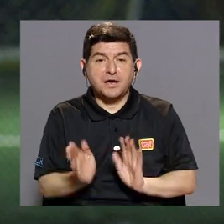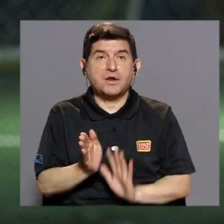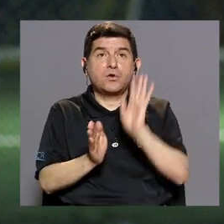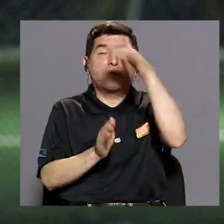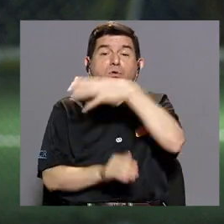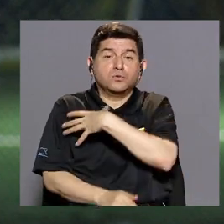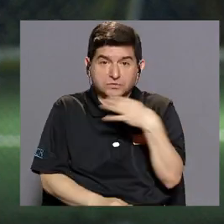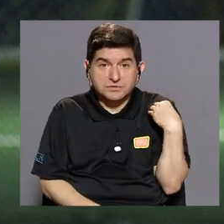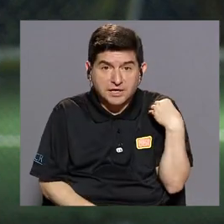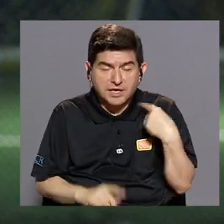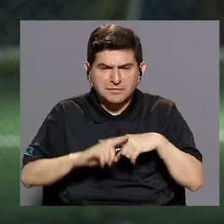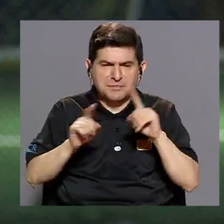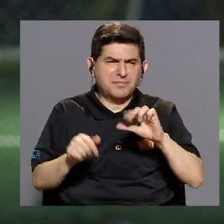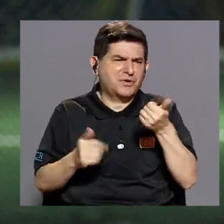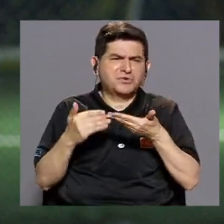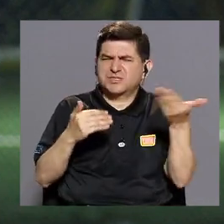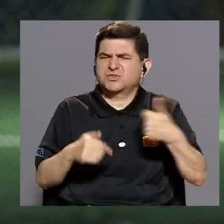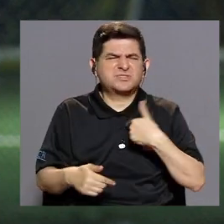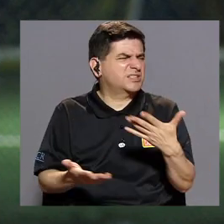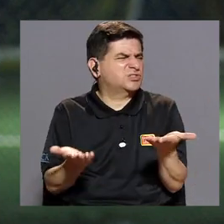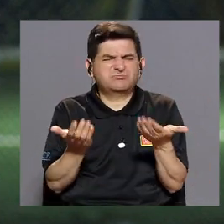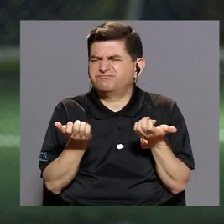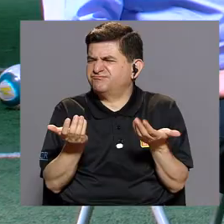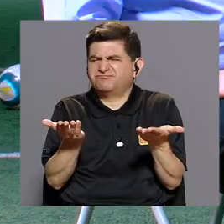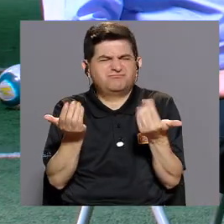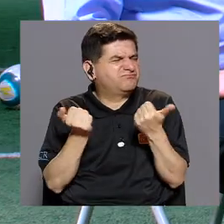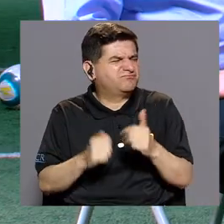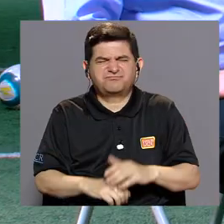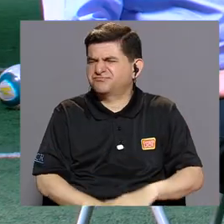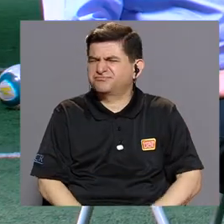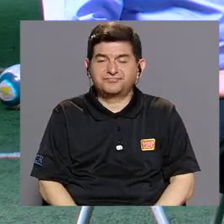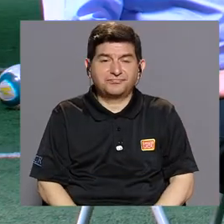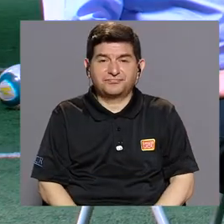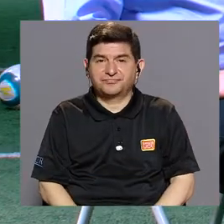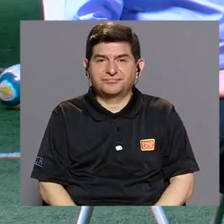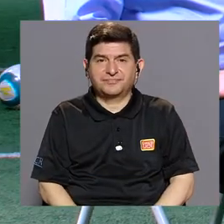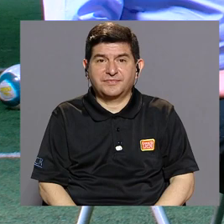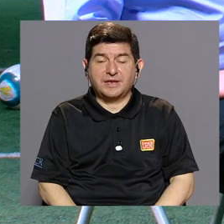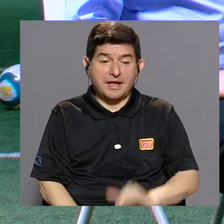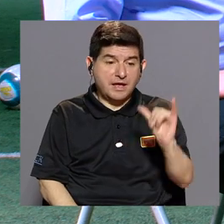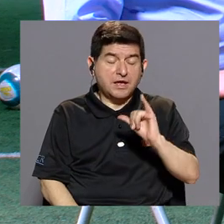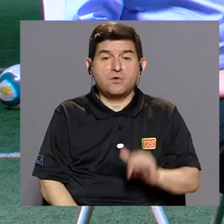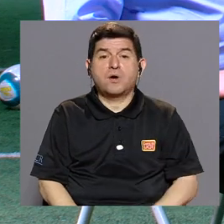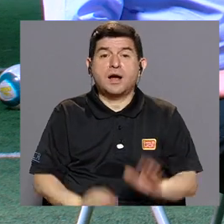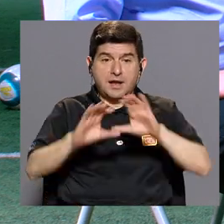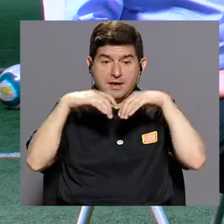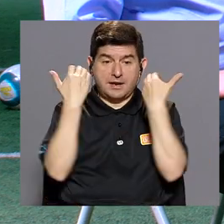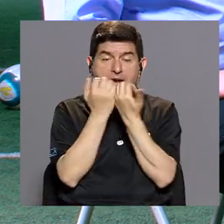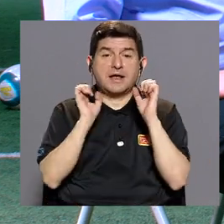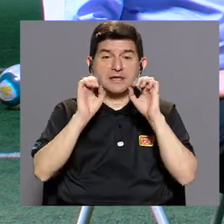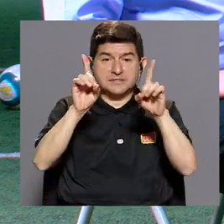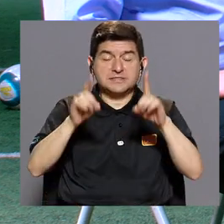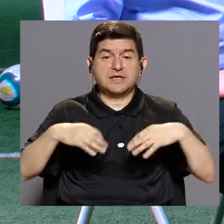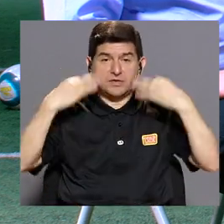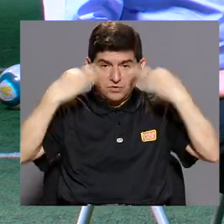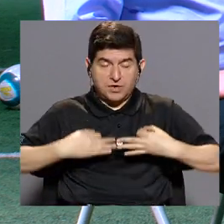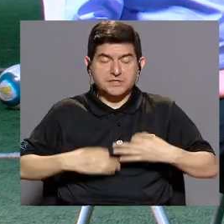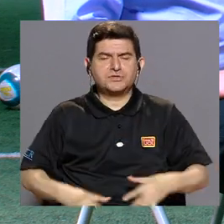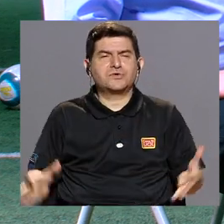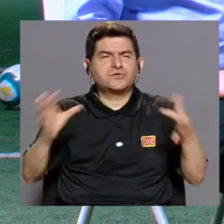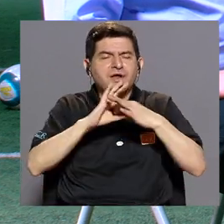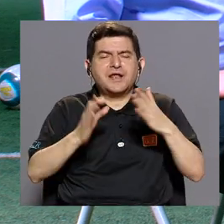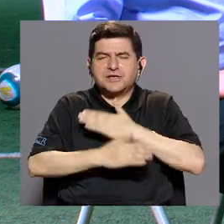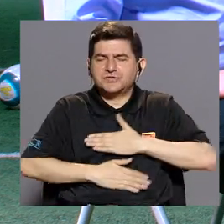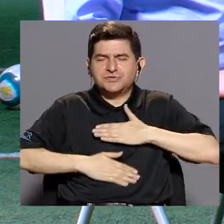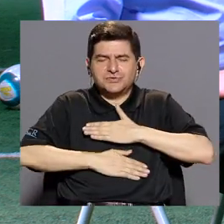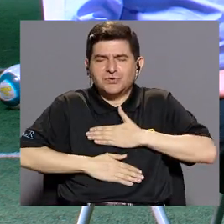gustaba, pero habían cosas que no, yo no quería, y bueno, igual las clases de educación física se relacionan mucho con la recreación, con